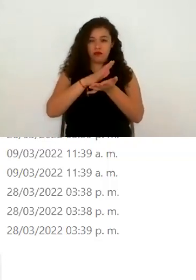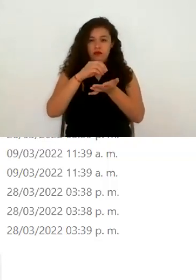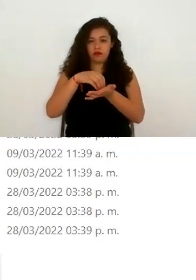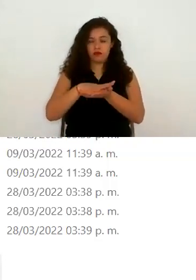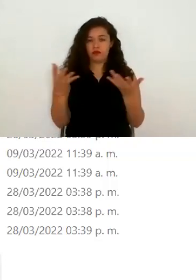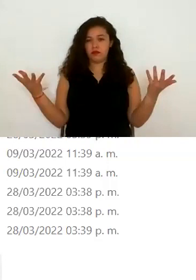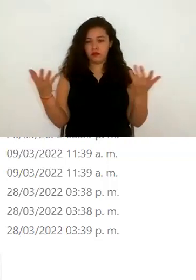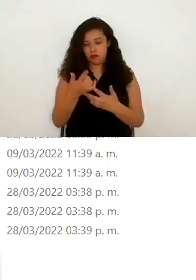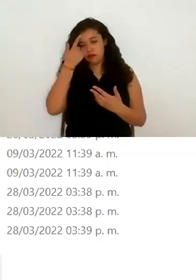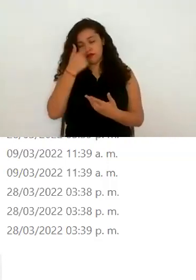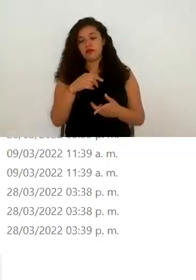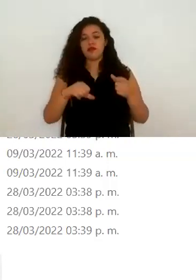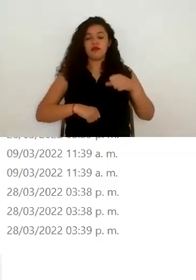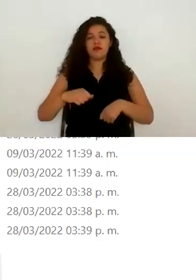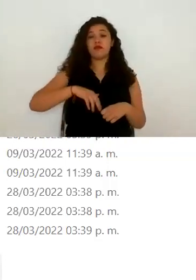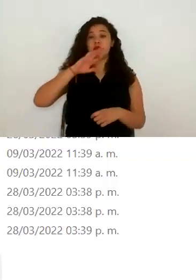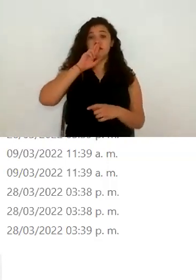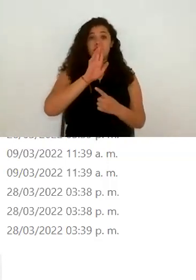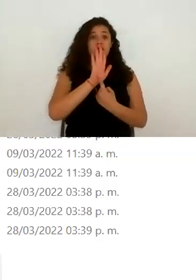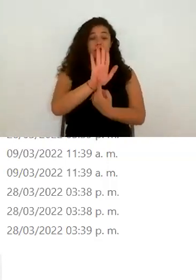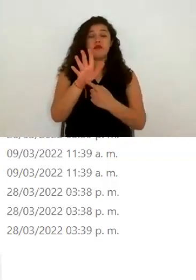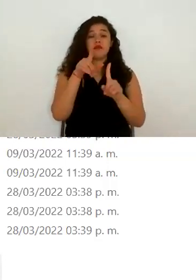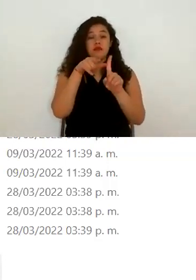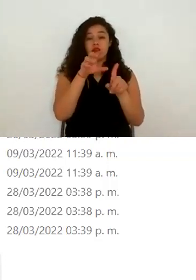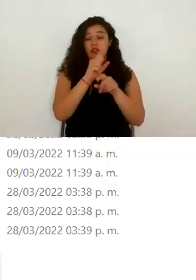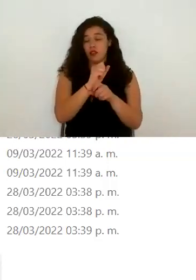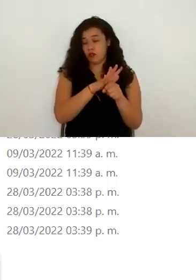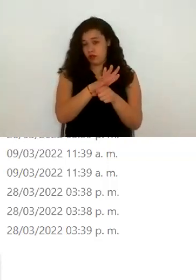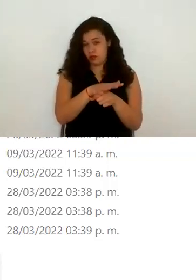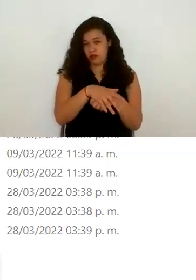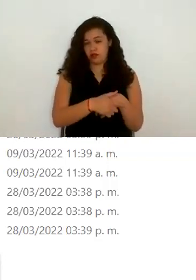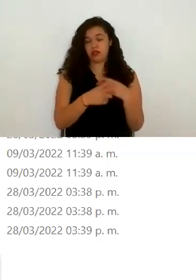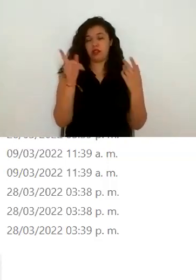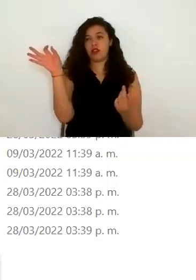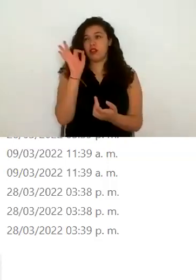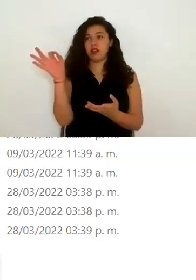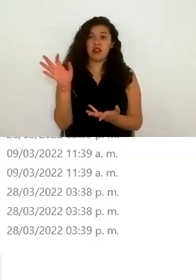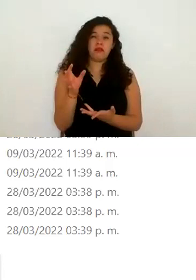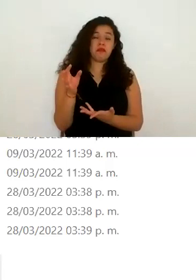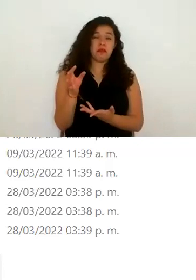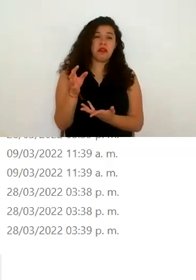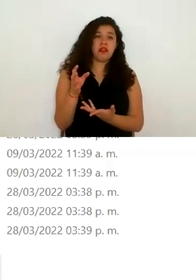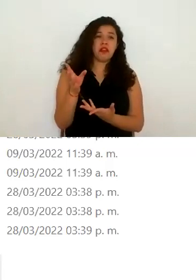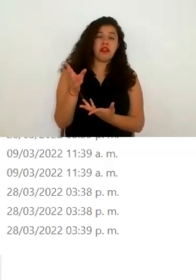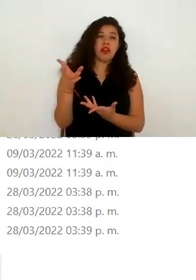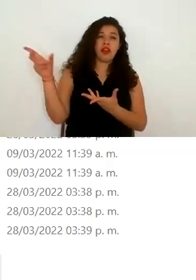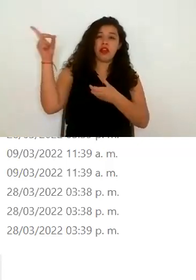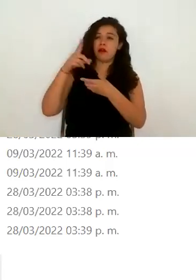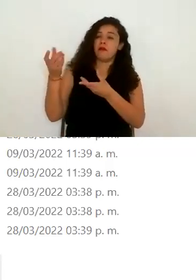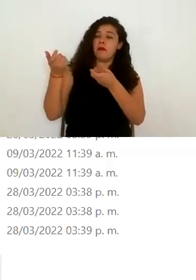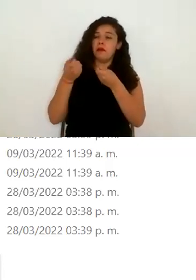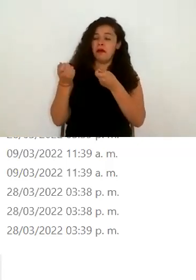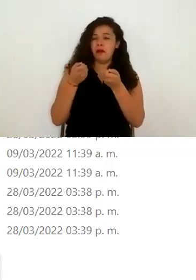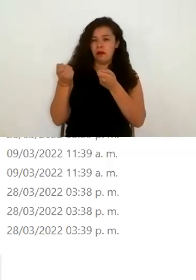el resultado de las actividades que hacen en las instituciones, tal vez el control de donativos, todos